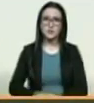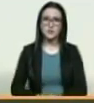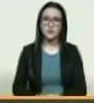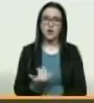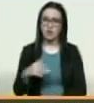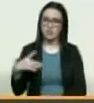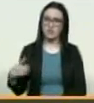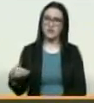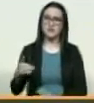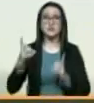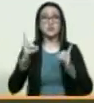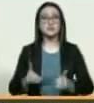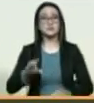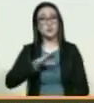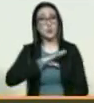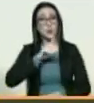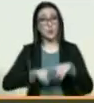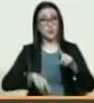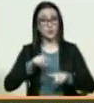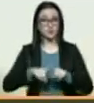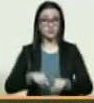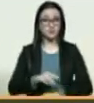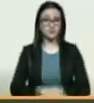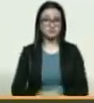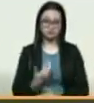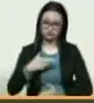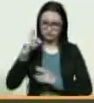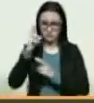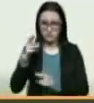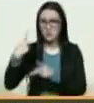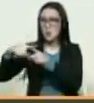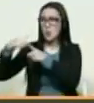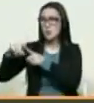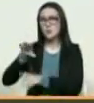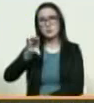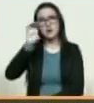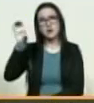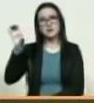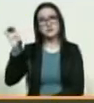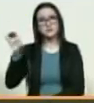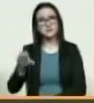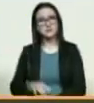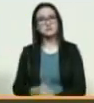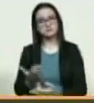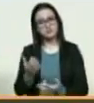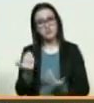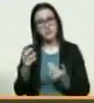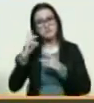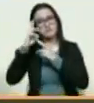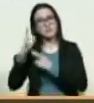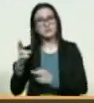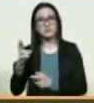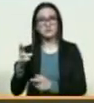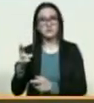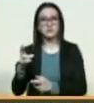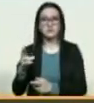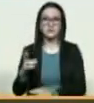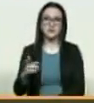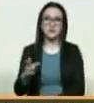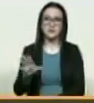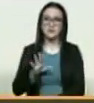el derecho de decidir su destino. Nosotros respetamos al resto de los países y exigimos pleno respeto a las decisiones que tomemos